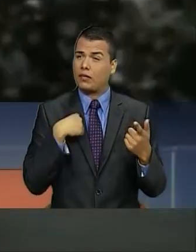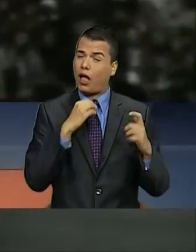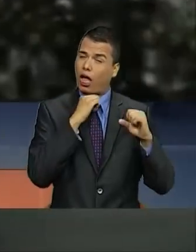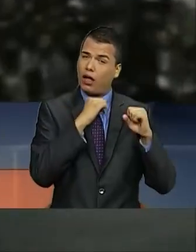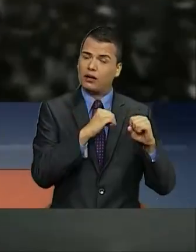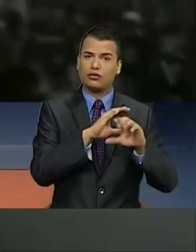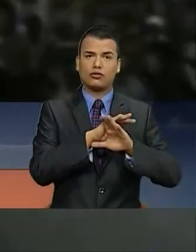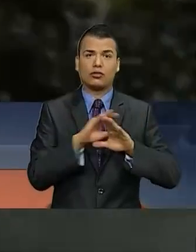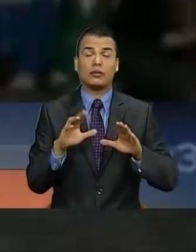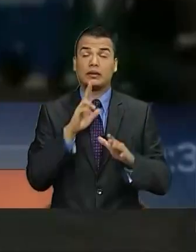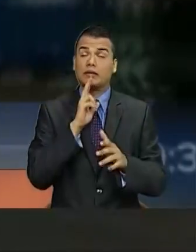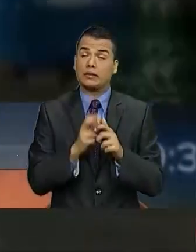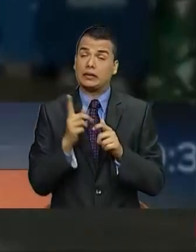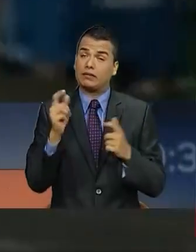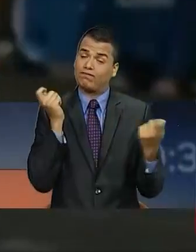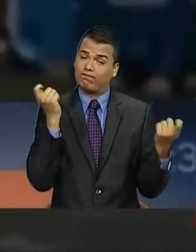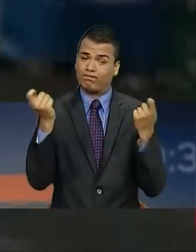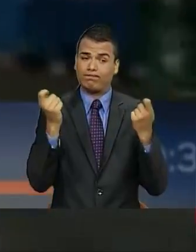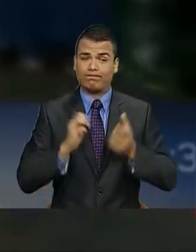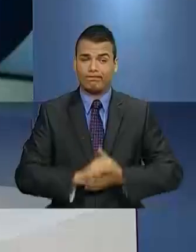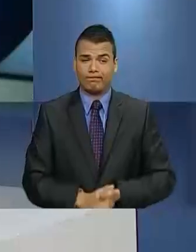droga, el más duro de sus rivales.